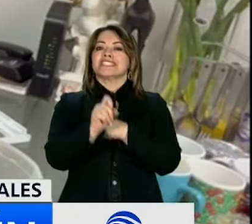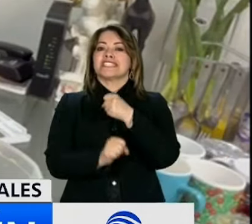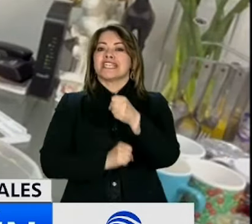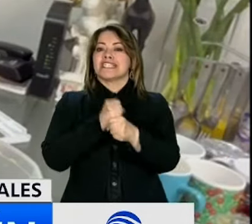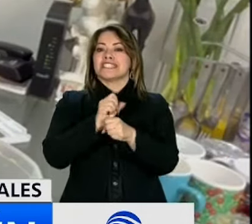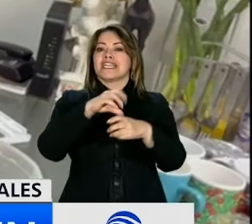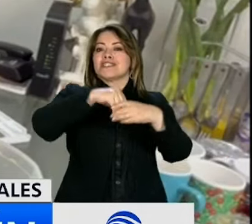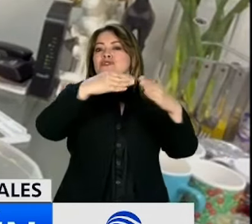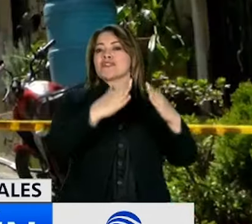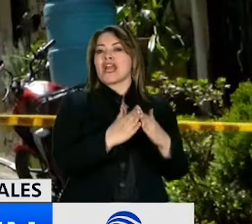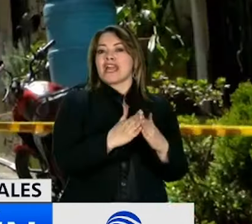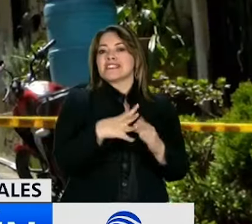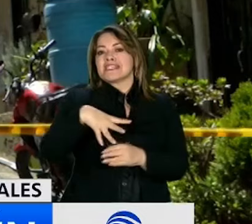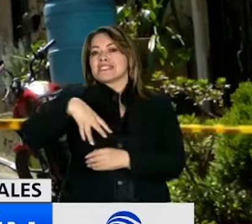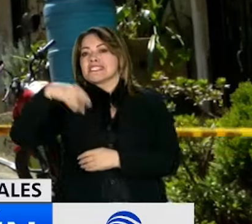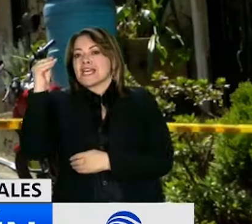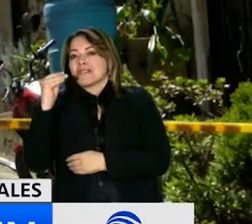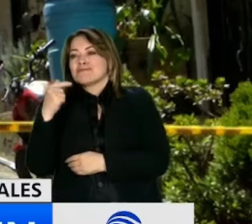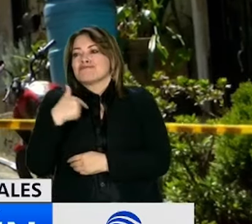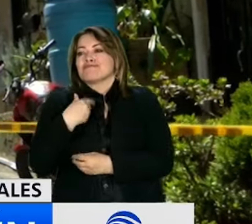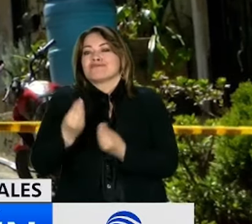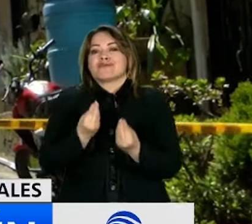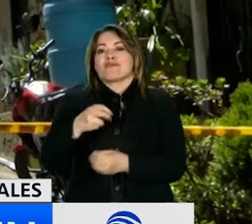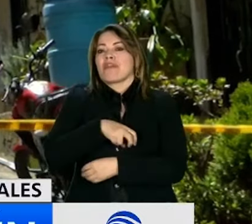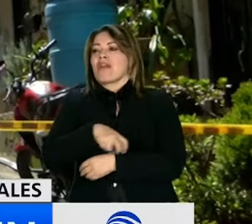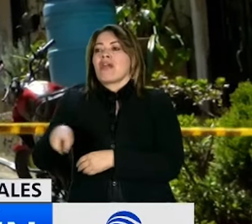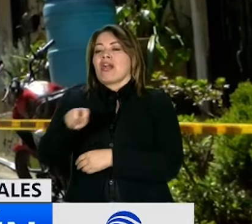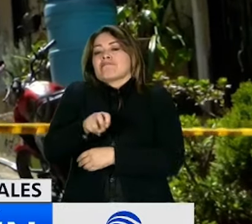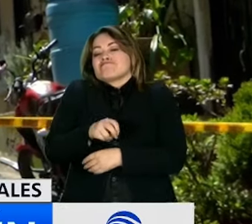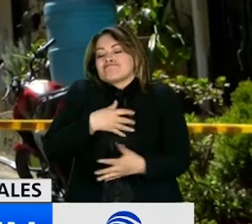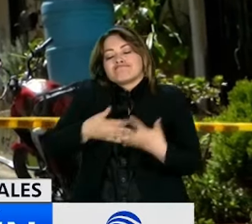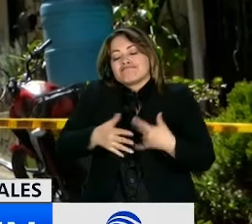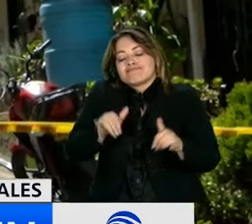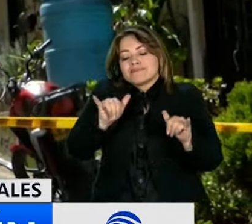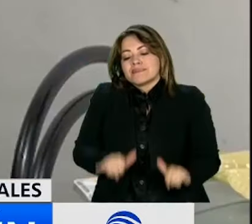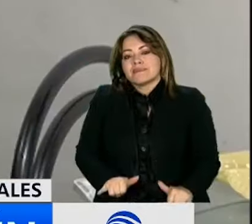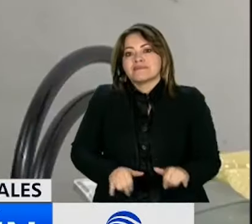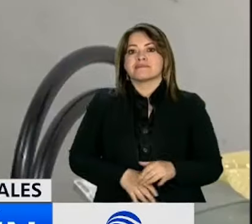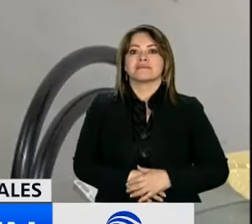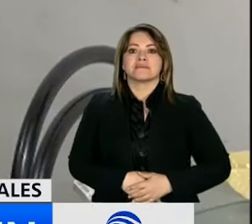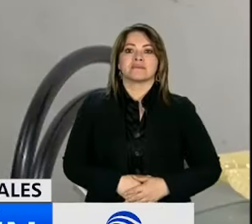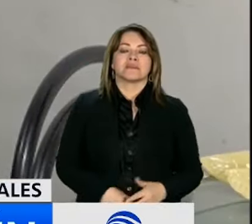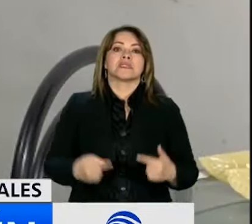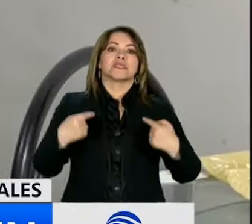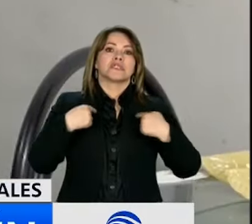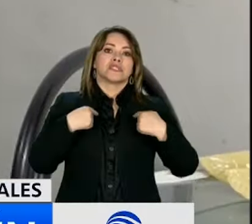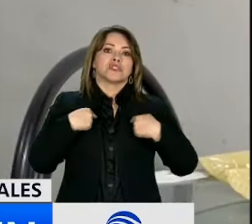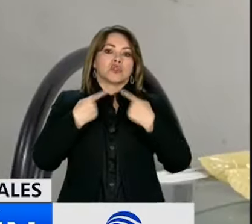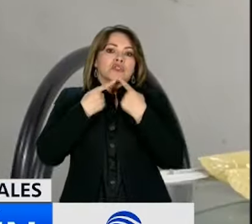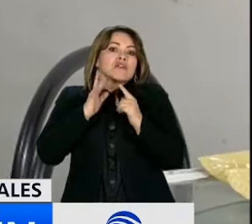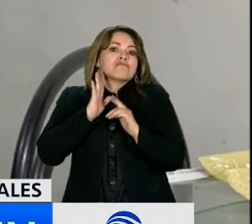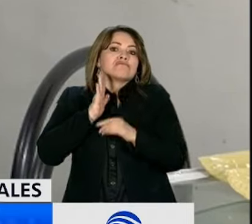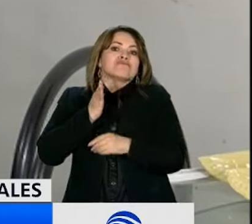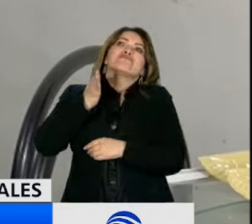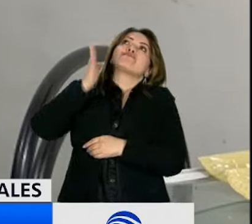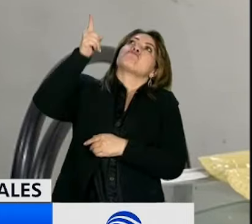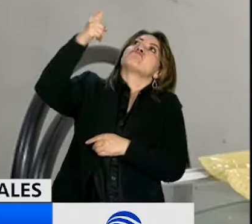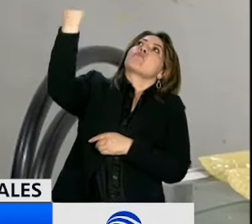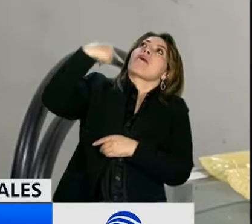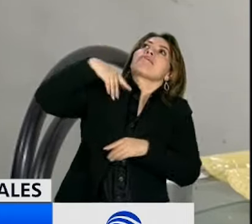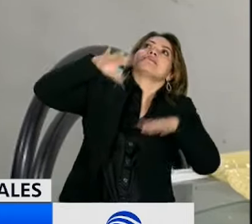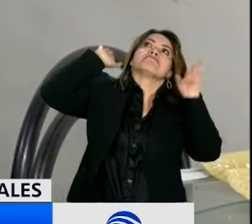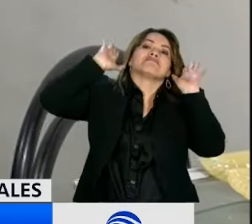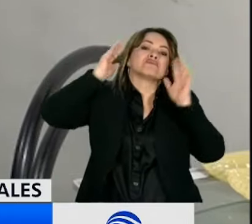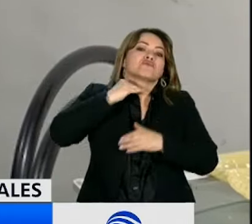casa, no importa que la naturaleza toque a su puerta más de una vez. Yo solamente que sea la voluntad de Dios, el único que